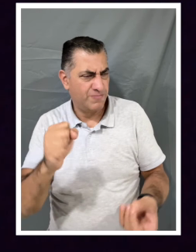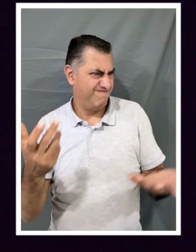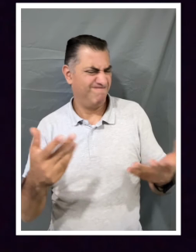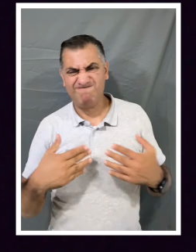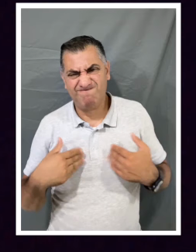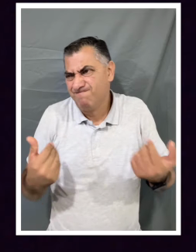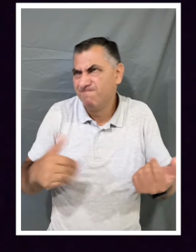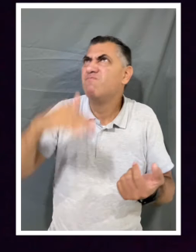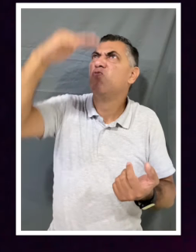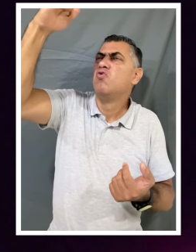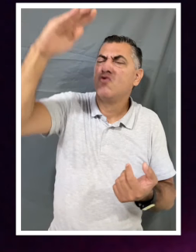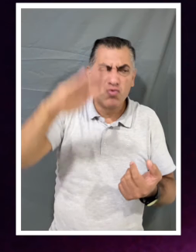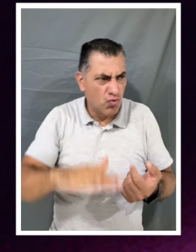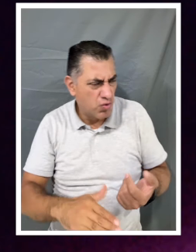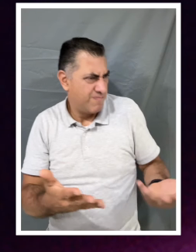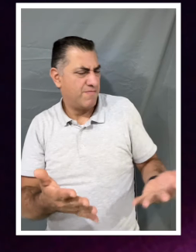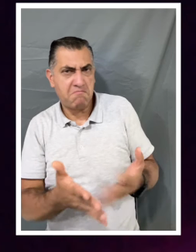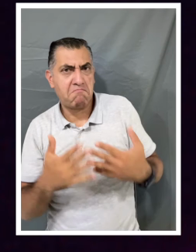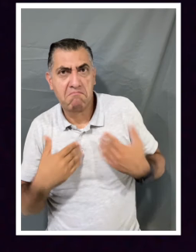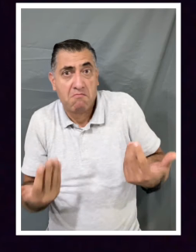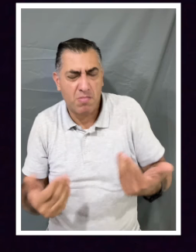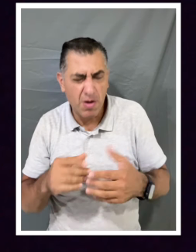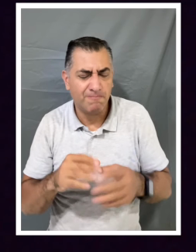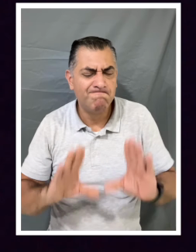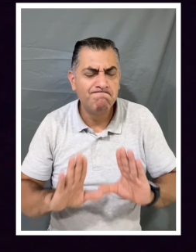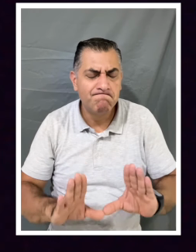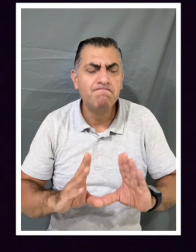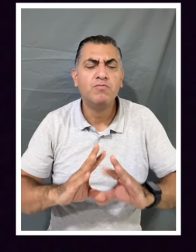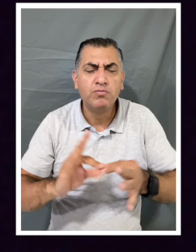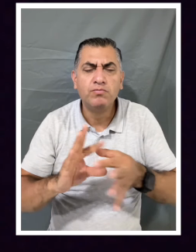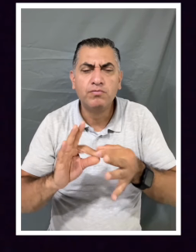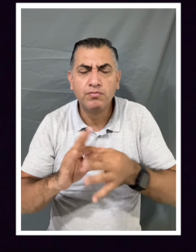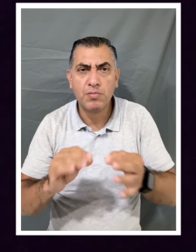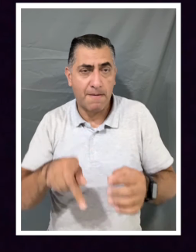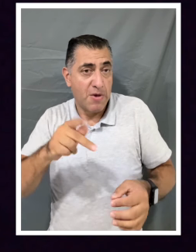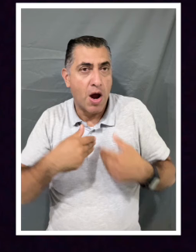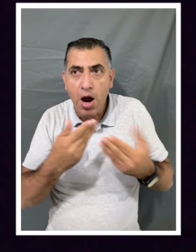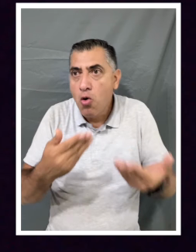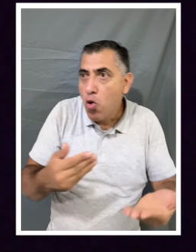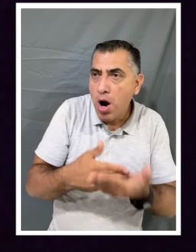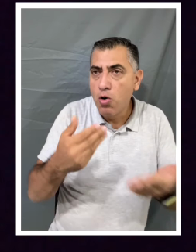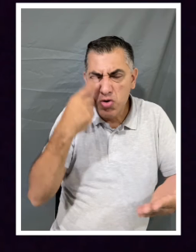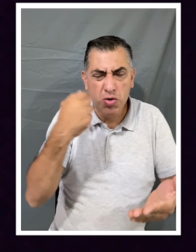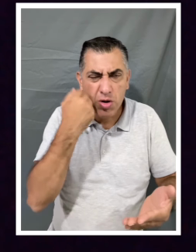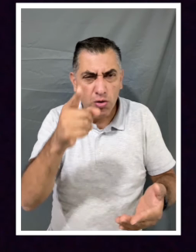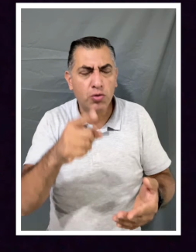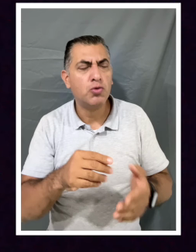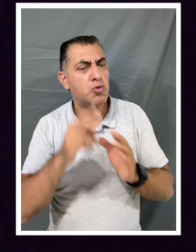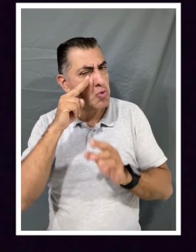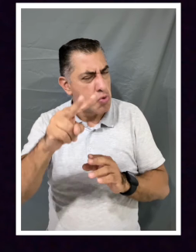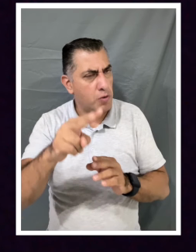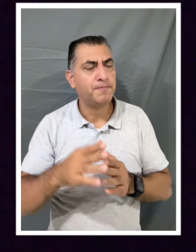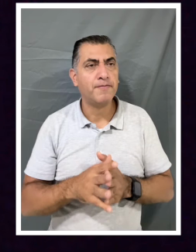ver eso de ascender con luego darnos dones ahorita lo vamos a ir aprendiendo lo vamos a ir explicando pero yo quiero que te quedes primero con esta idea